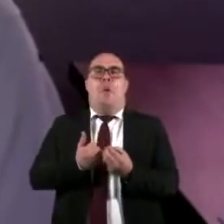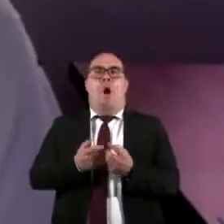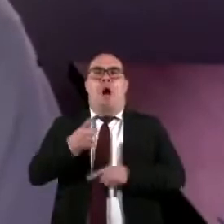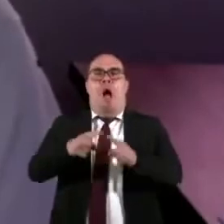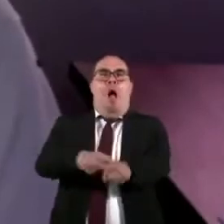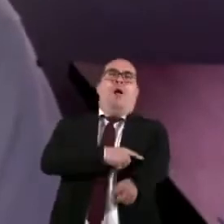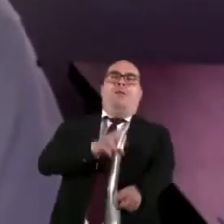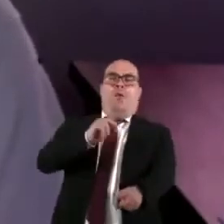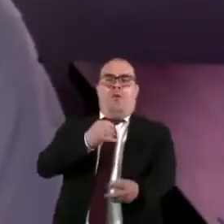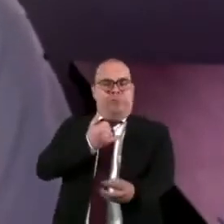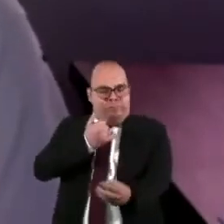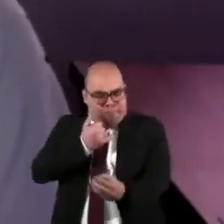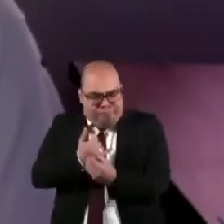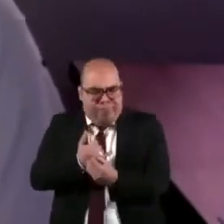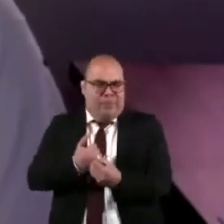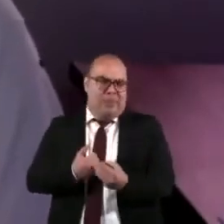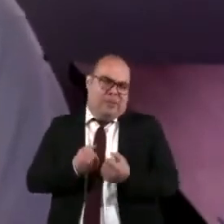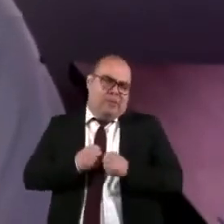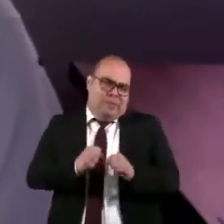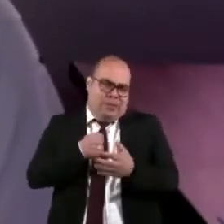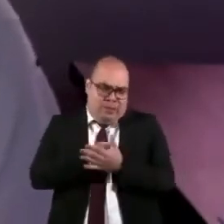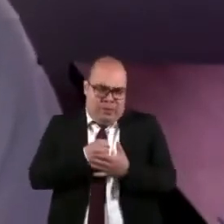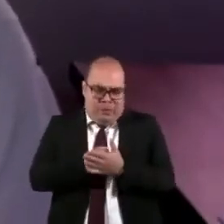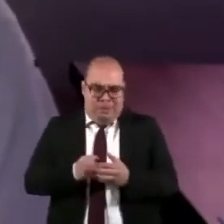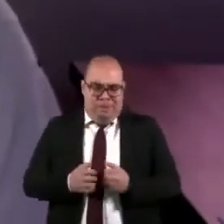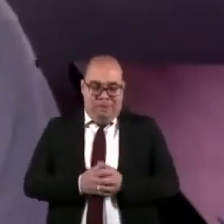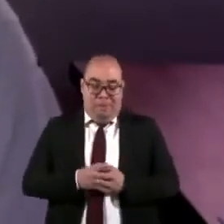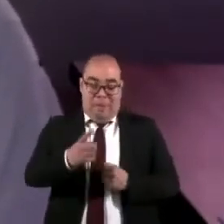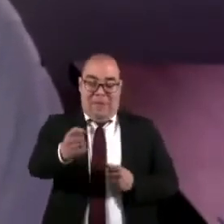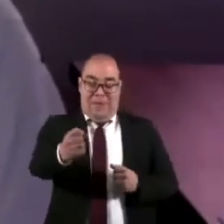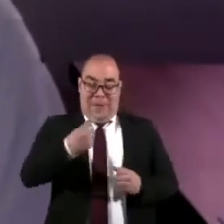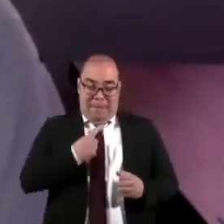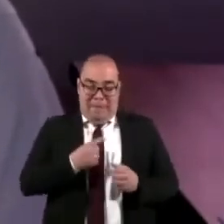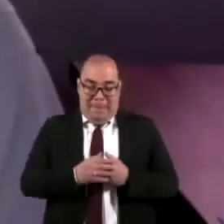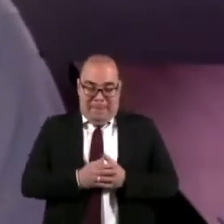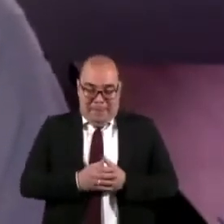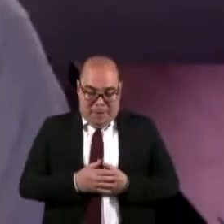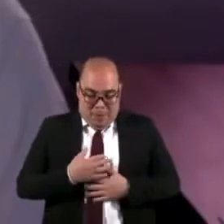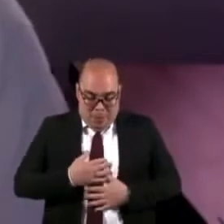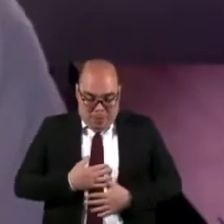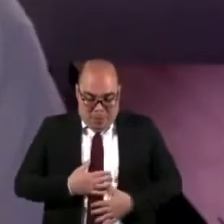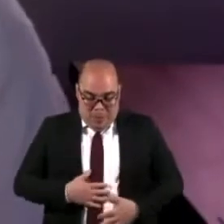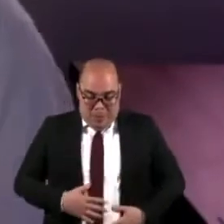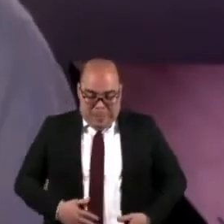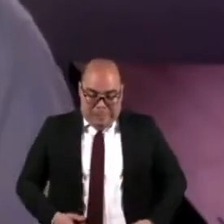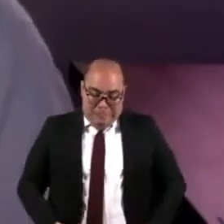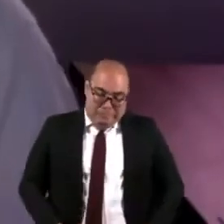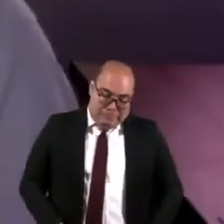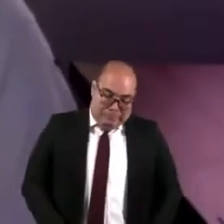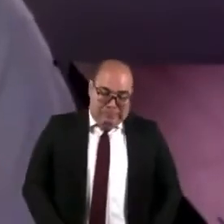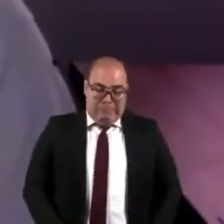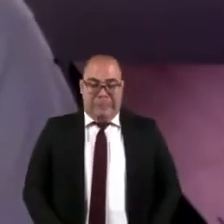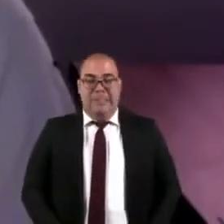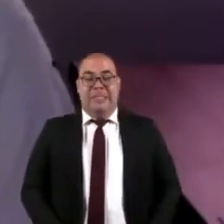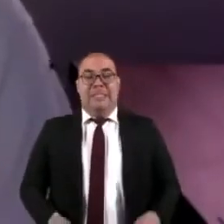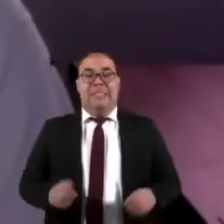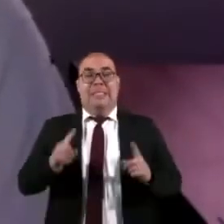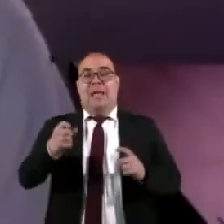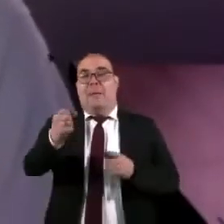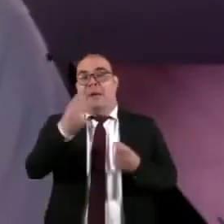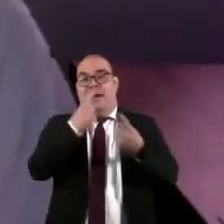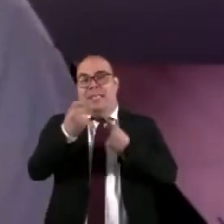de resumir, pues son muchos. Es una pregunta que desde que salí a la luz pública en este proceso siempre me han